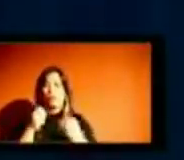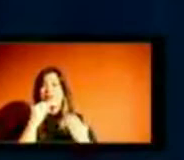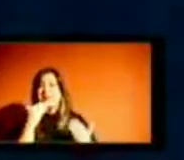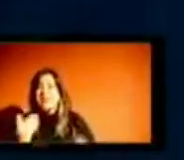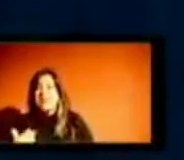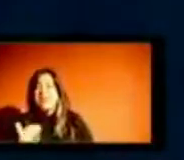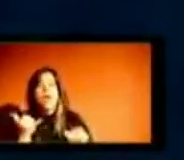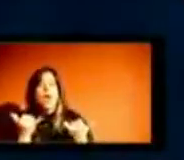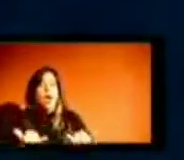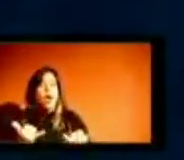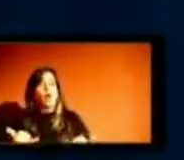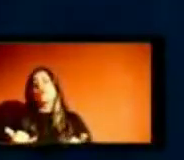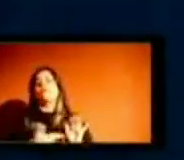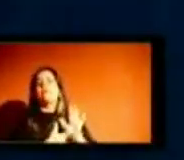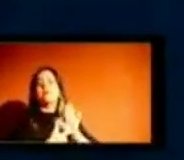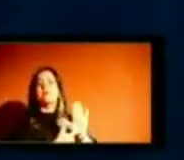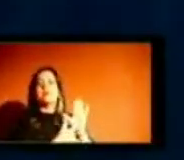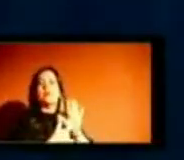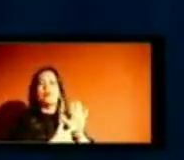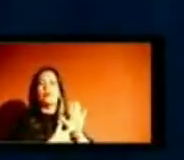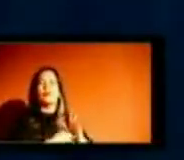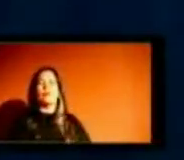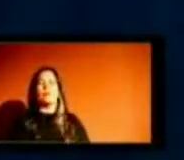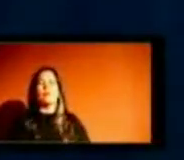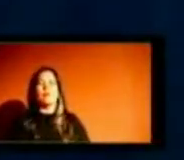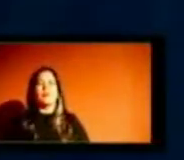Muchísimas gracias y ahora vamos con una presentación de